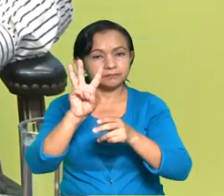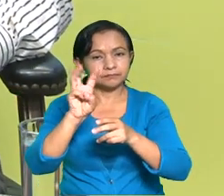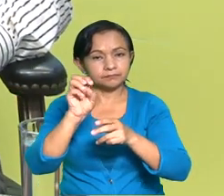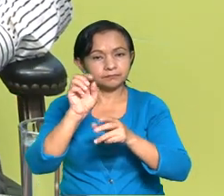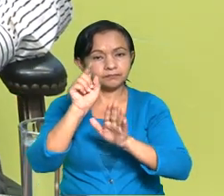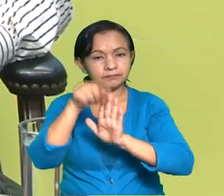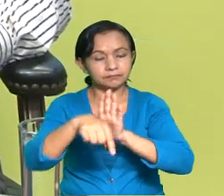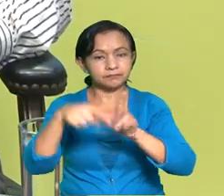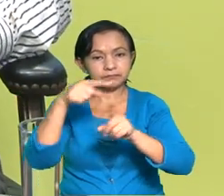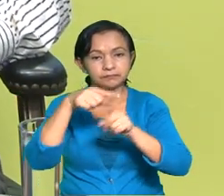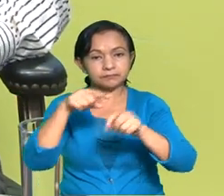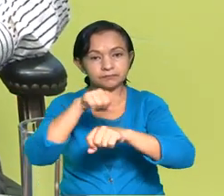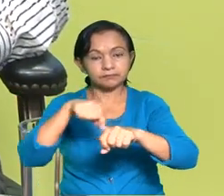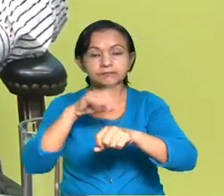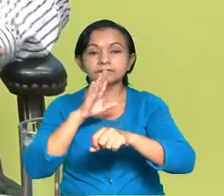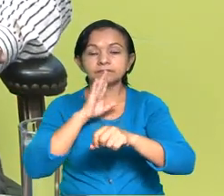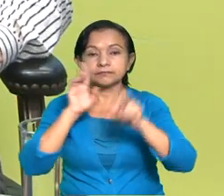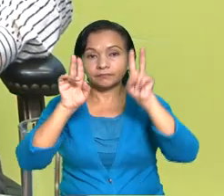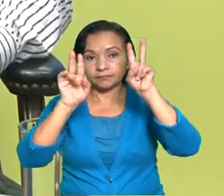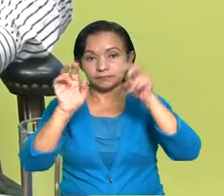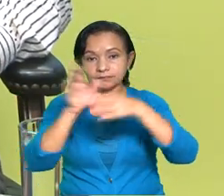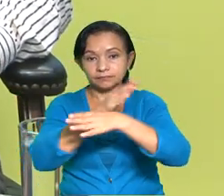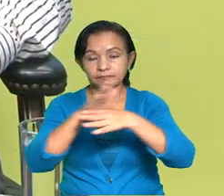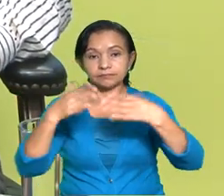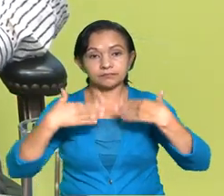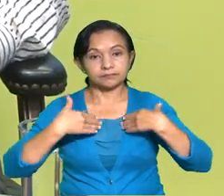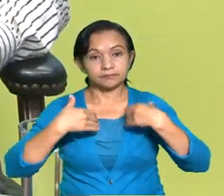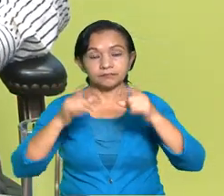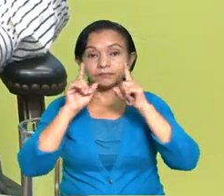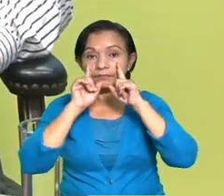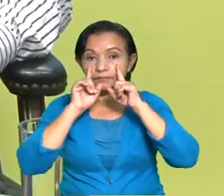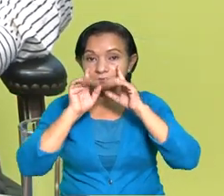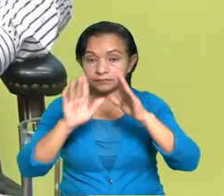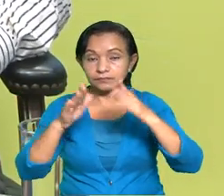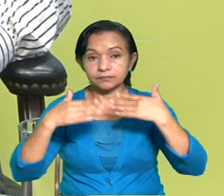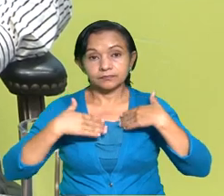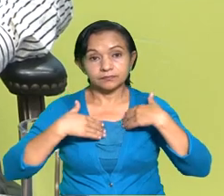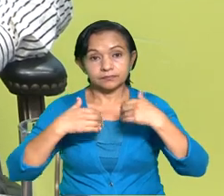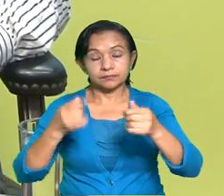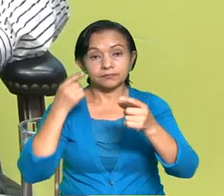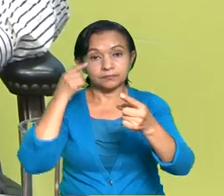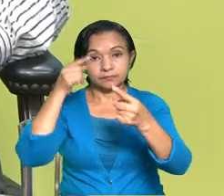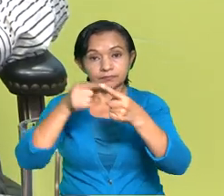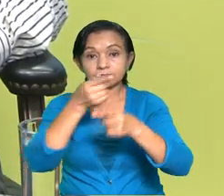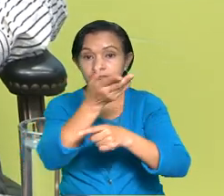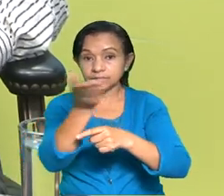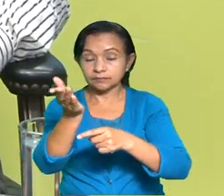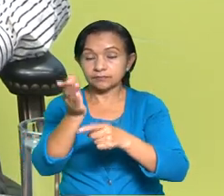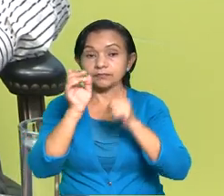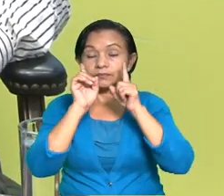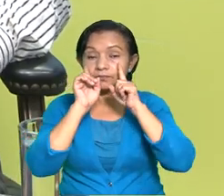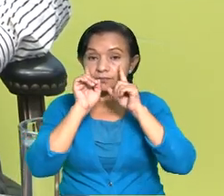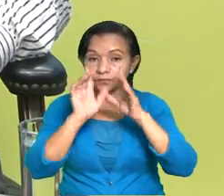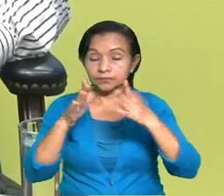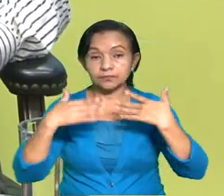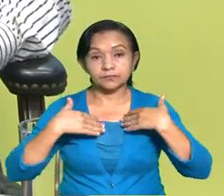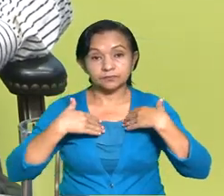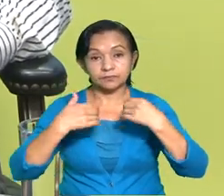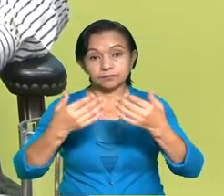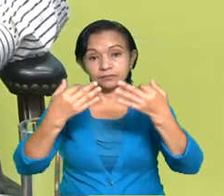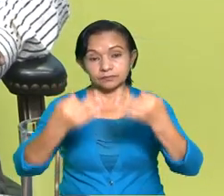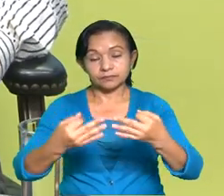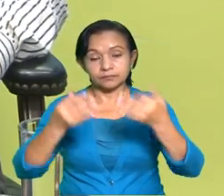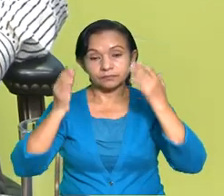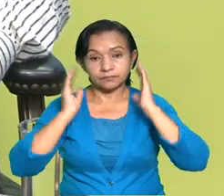donde abordamos de temas de salud. Prevenir es salud en nuestro nombre y nuestro objetivo es que usted tenga salud y bienestar,